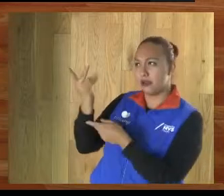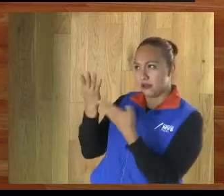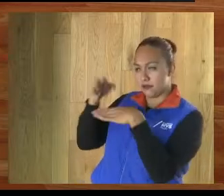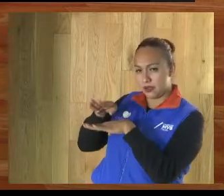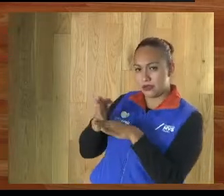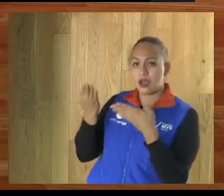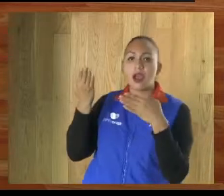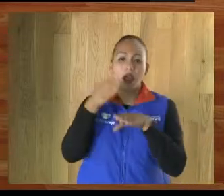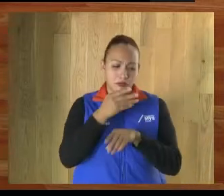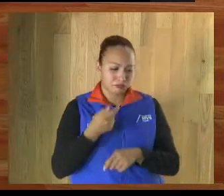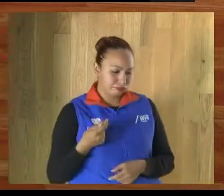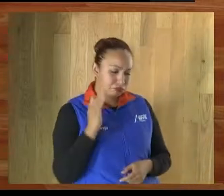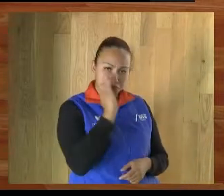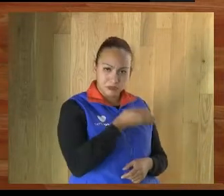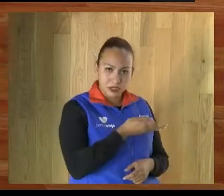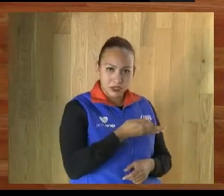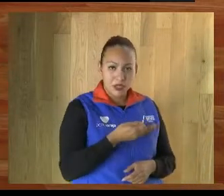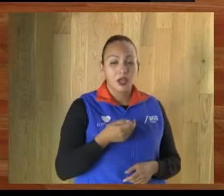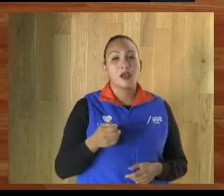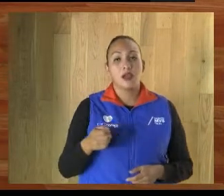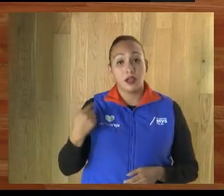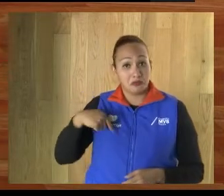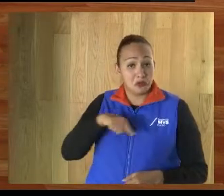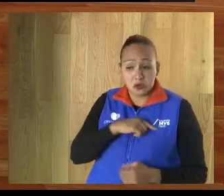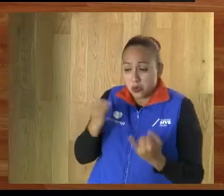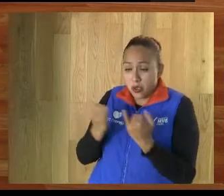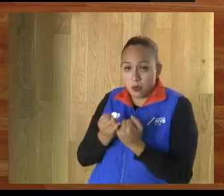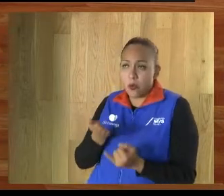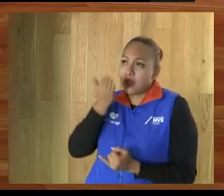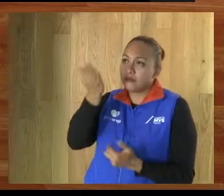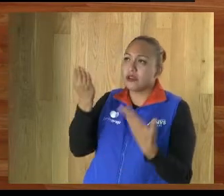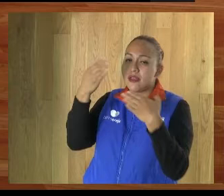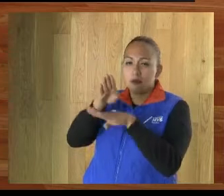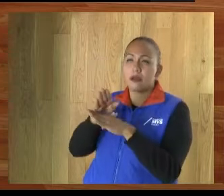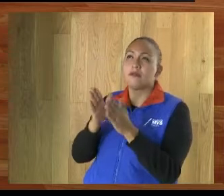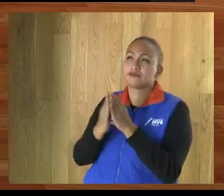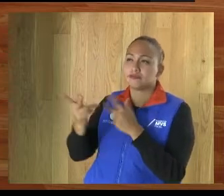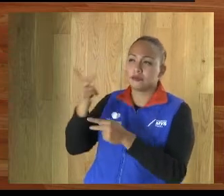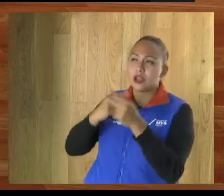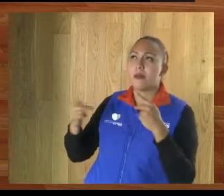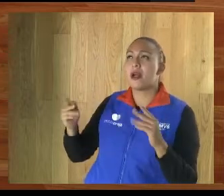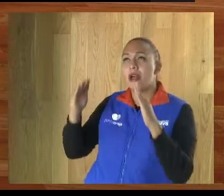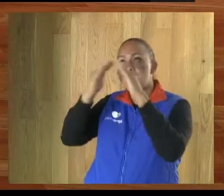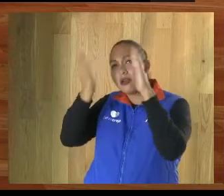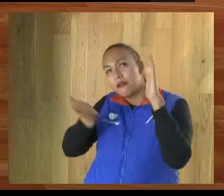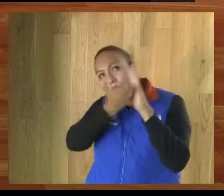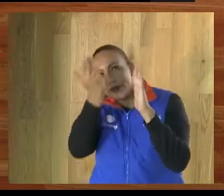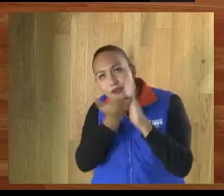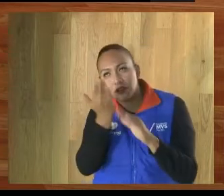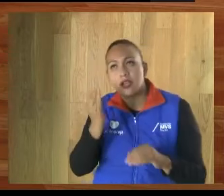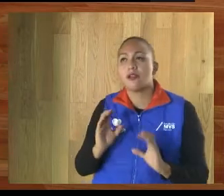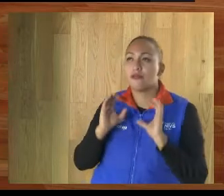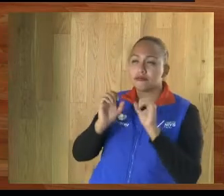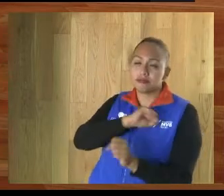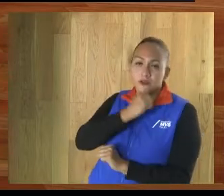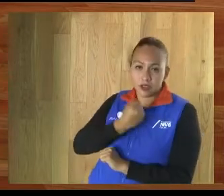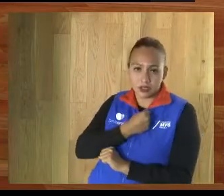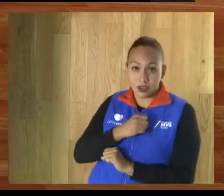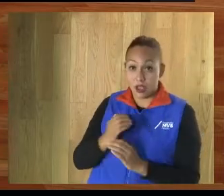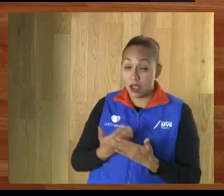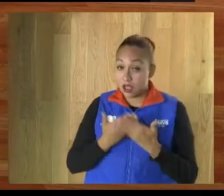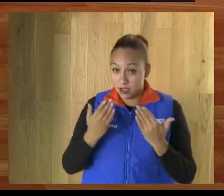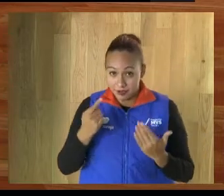seguir viviendo, para producir, para comprar una casa. Entonces, si el sector financiero